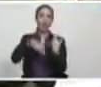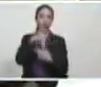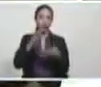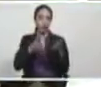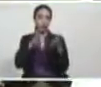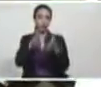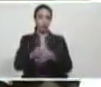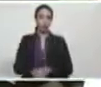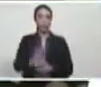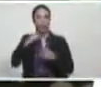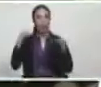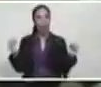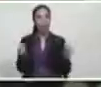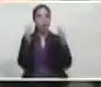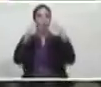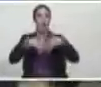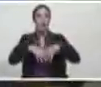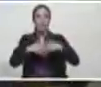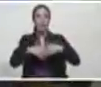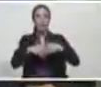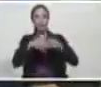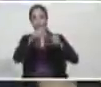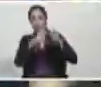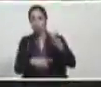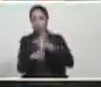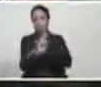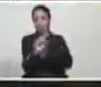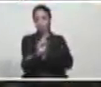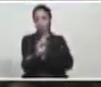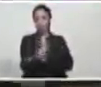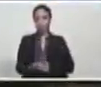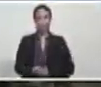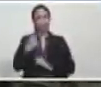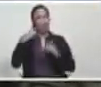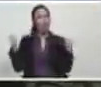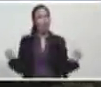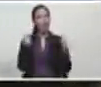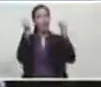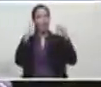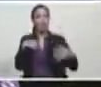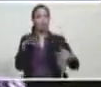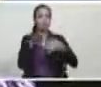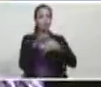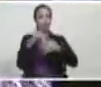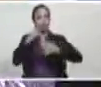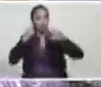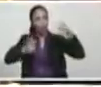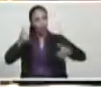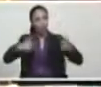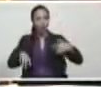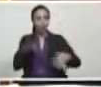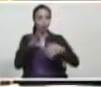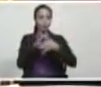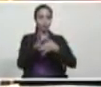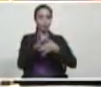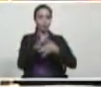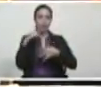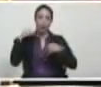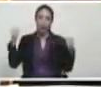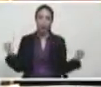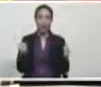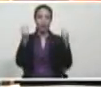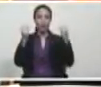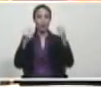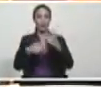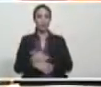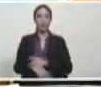bolivariana. ¡Que viva el motor automotriz! ¡Que viva la alianza de los trabajadores venezolanos! ¡Que viva la paz de